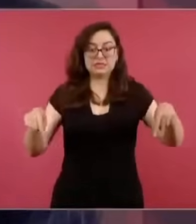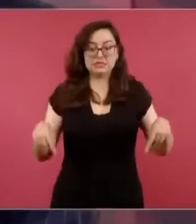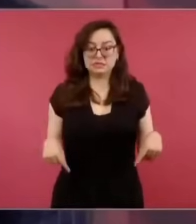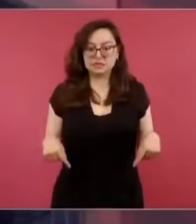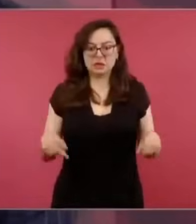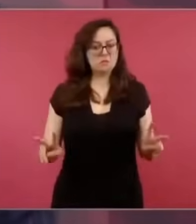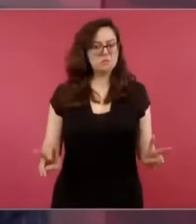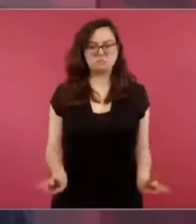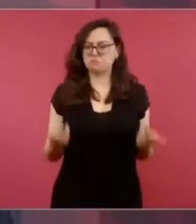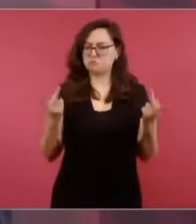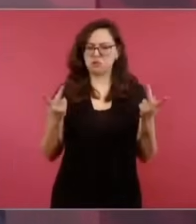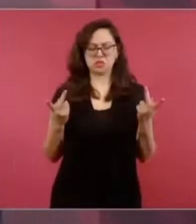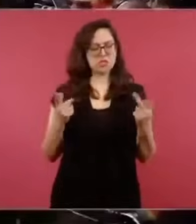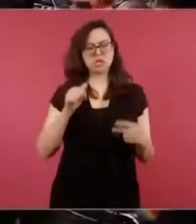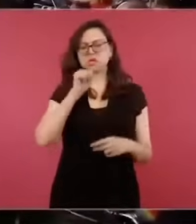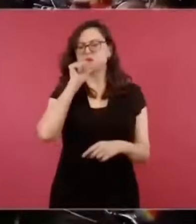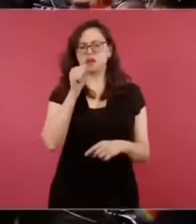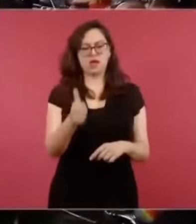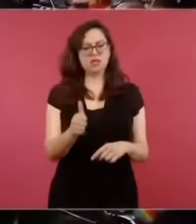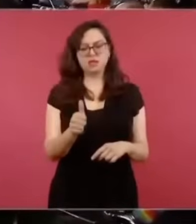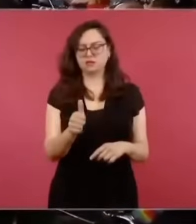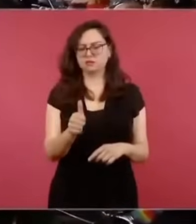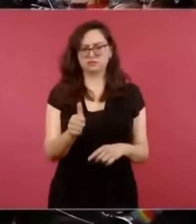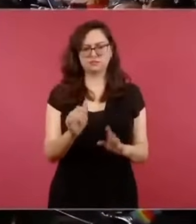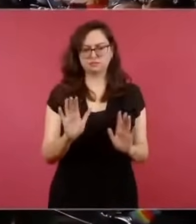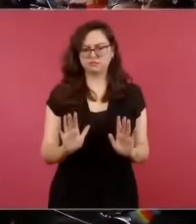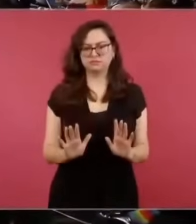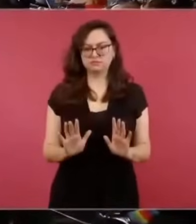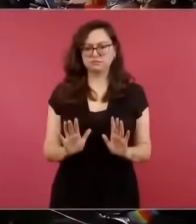Ese terreno no se vende,